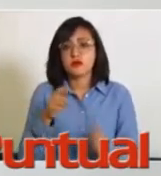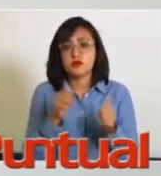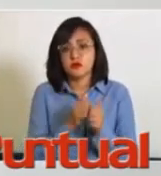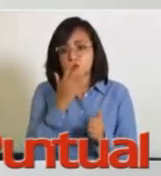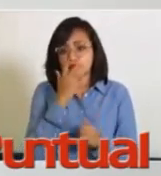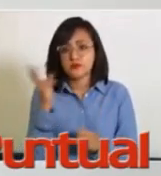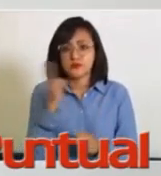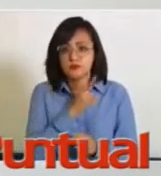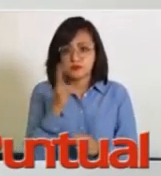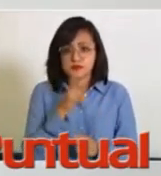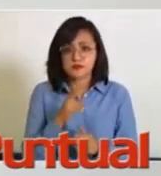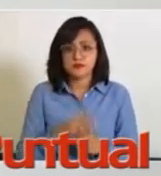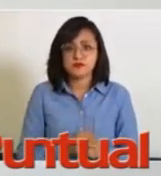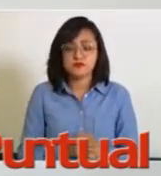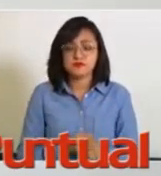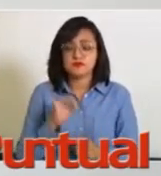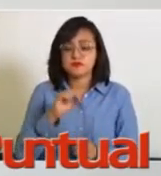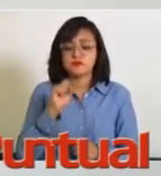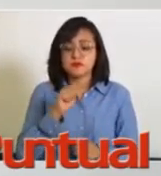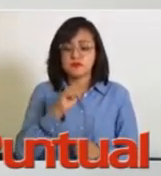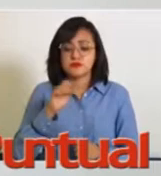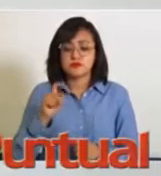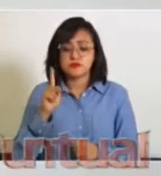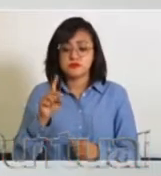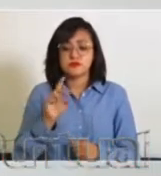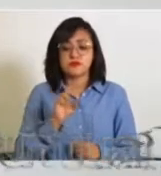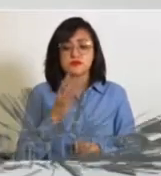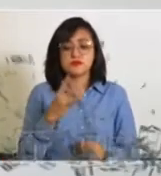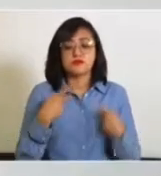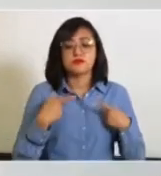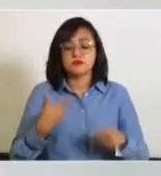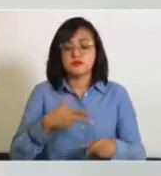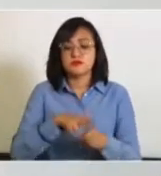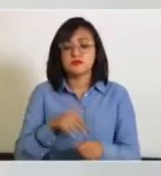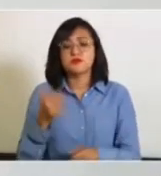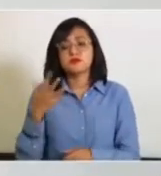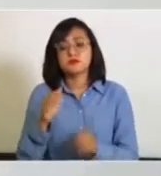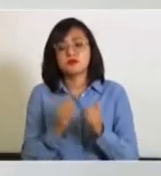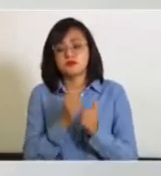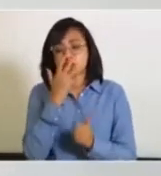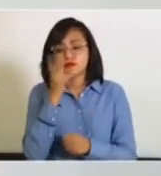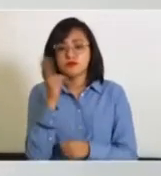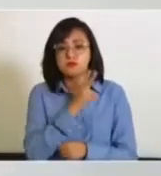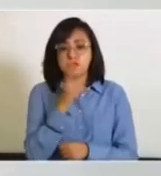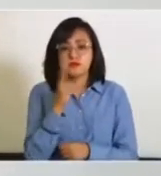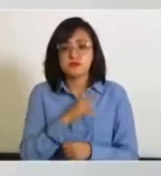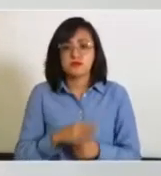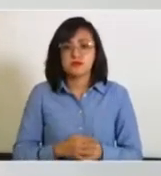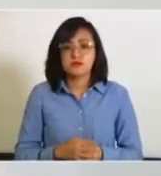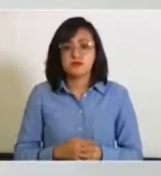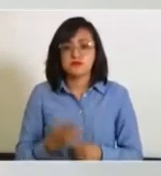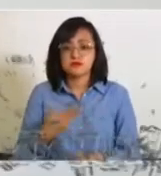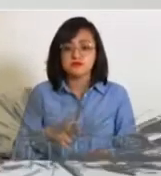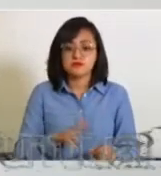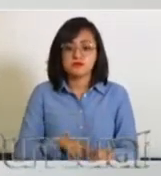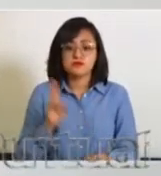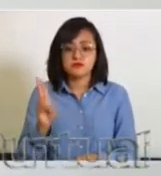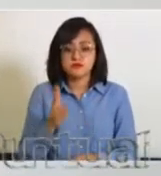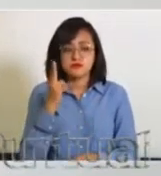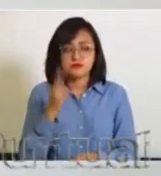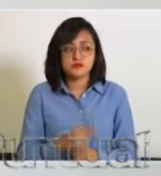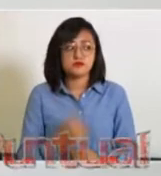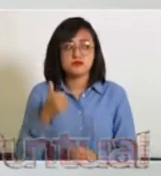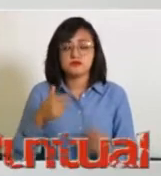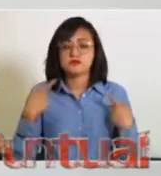con ventilación asistida. ISTEP, 33 pacientes y 10 con ventilación mecánica. Hospital